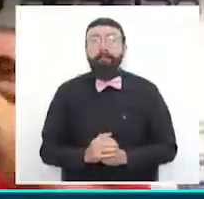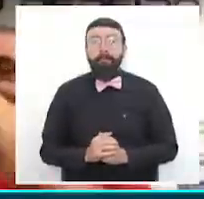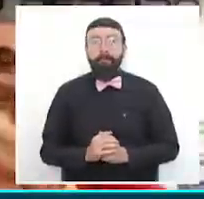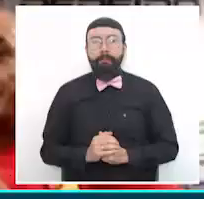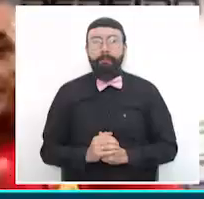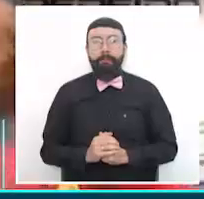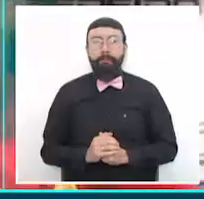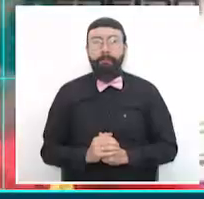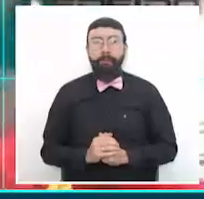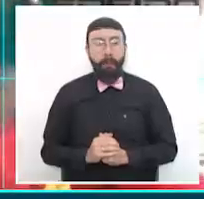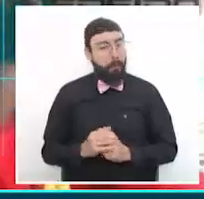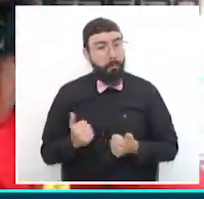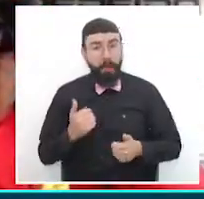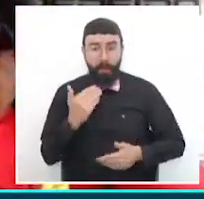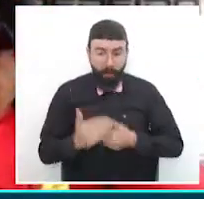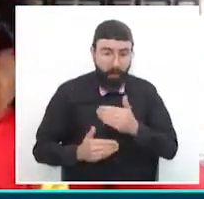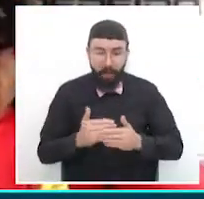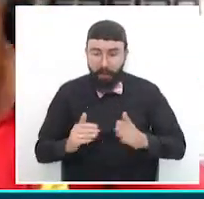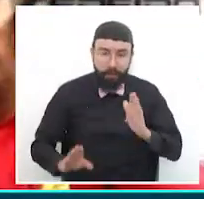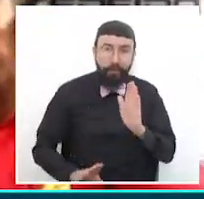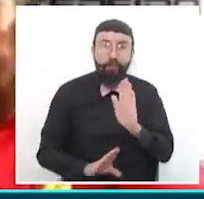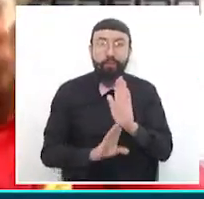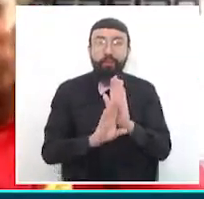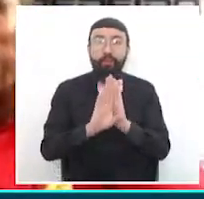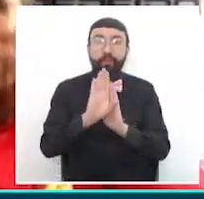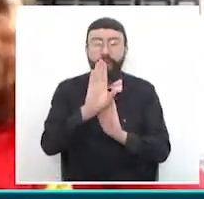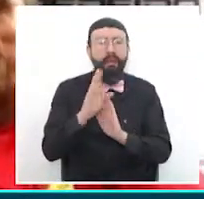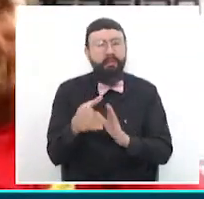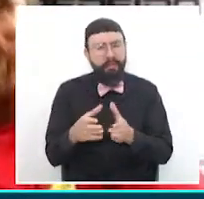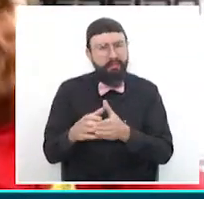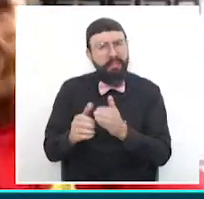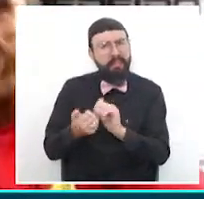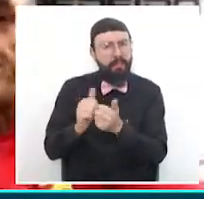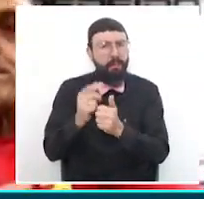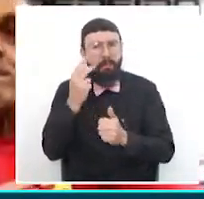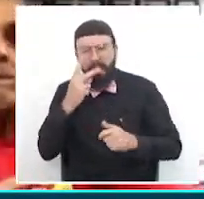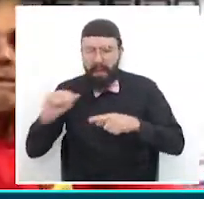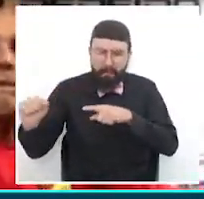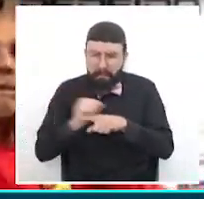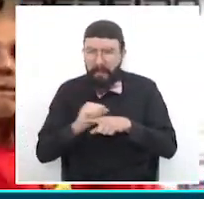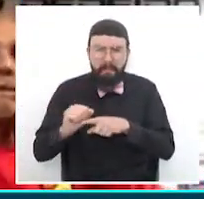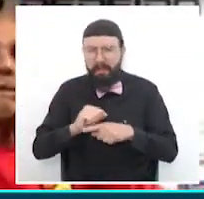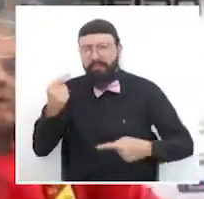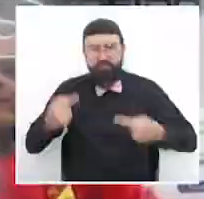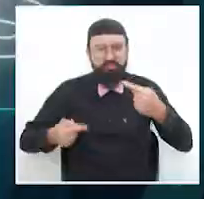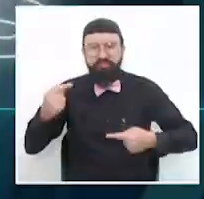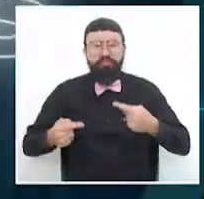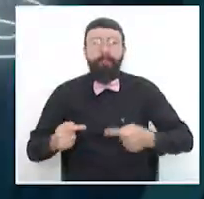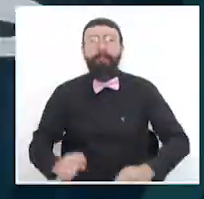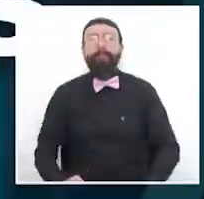A buen ritmo avanza la reactivación del Deportivo Pereira.